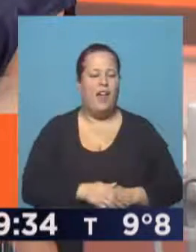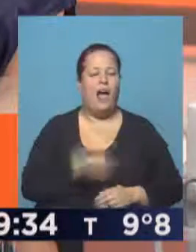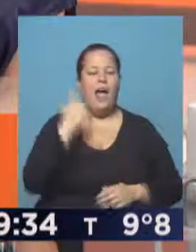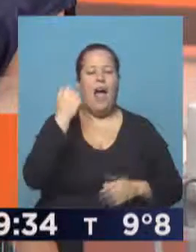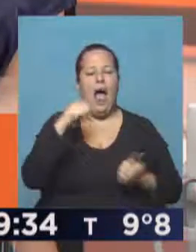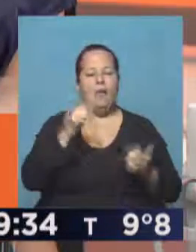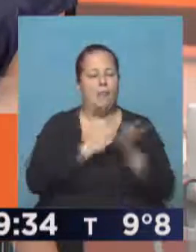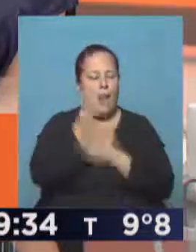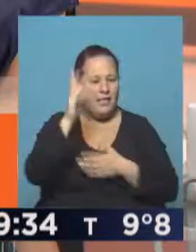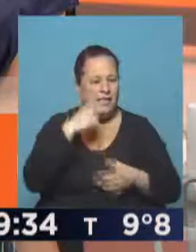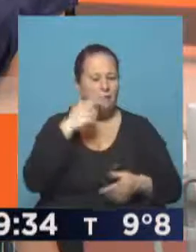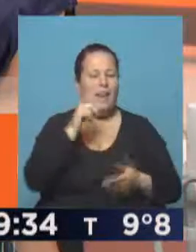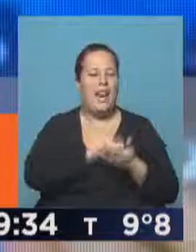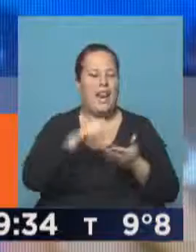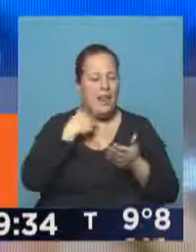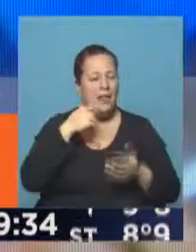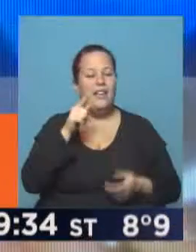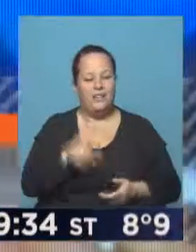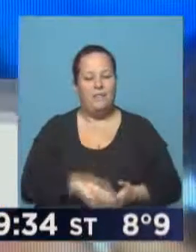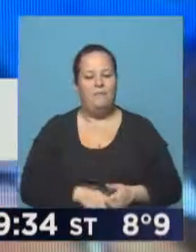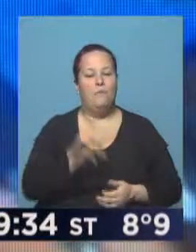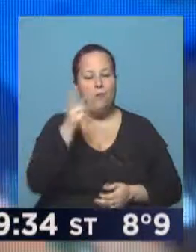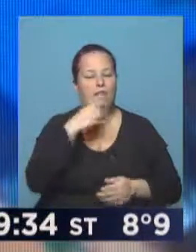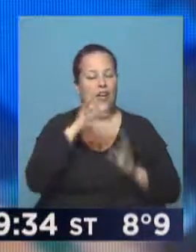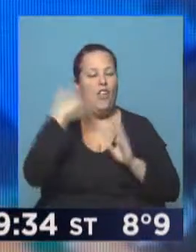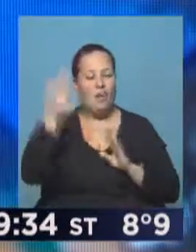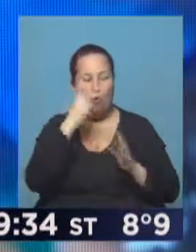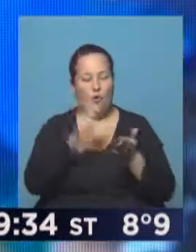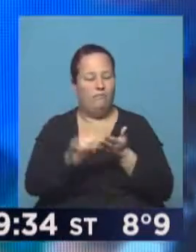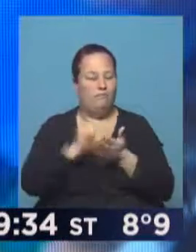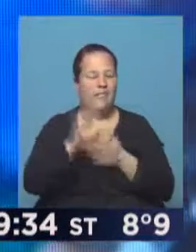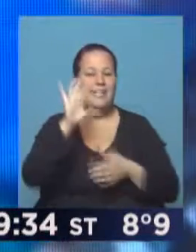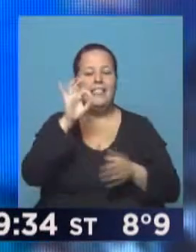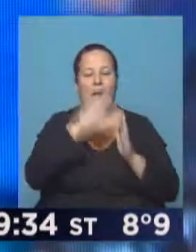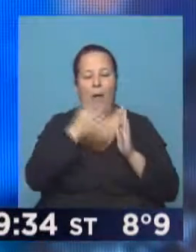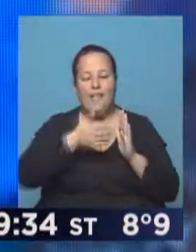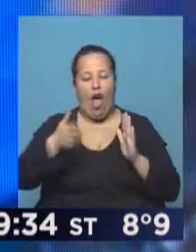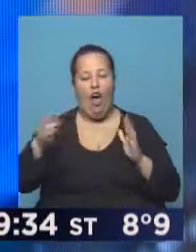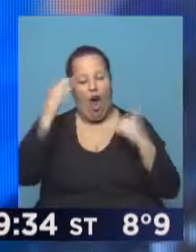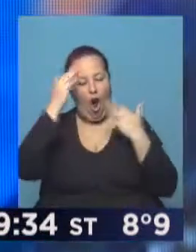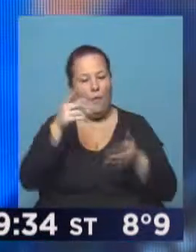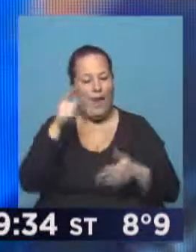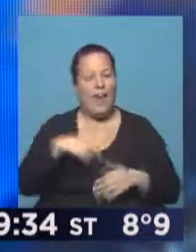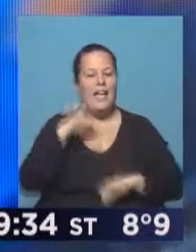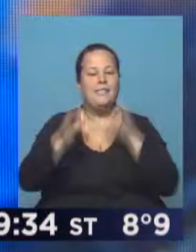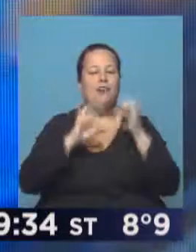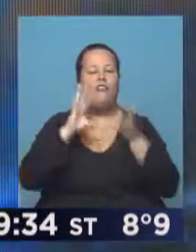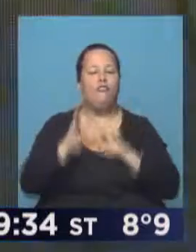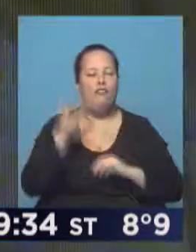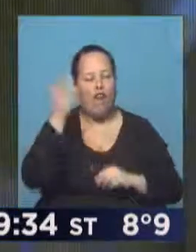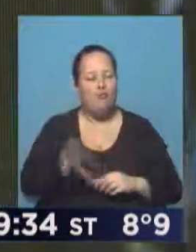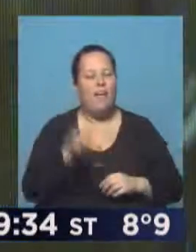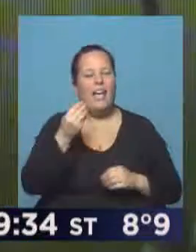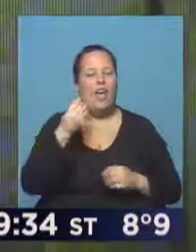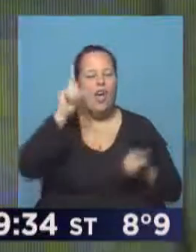Ausencia Perpetua, que es el libro que escribiste después de la muerte de Ezequiel. Después de la muerte de Ezequiel, que las 50 primeras páginas son un homenaje a él, describo realmente, qué es lo